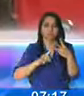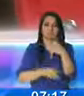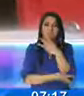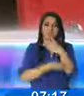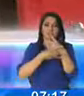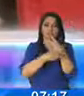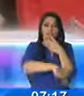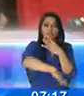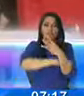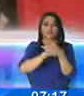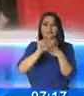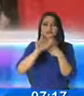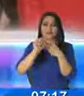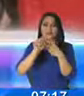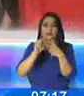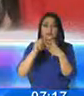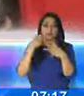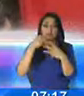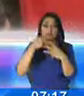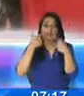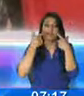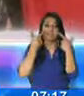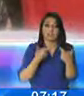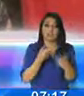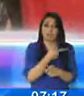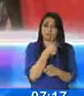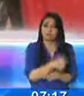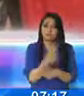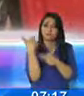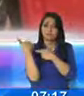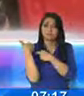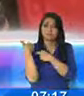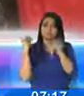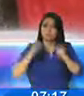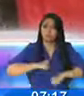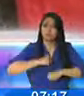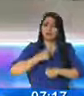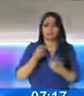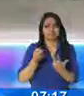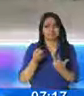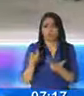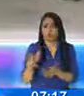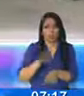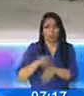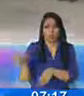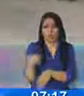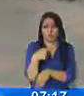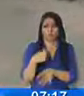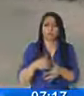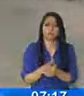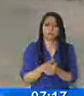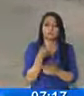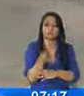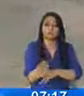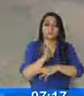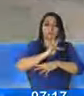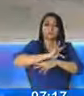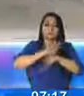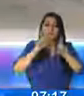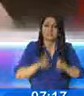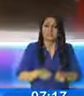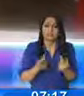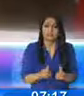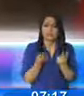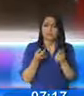singue para que el fiscal general como corresponde formule cargos dicen que Desde la asamblea nacional se debería